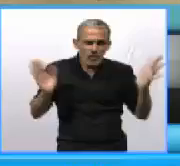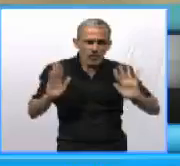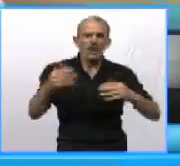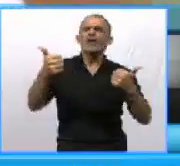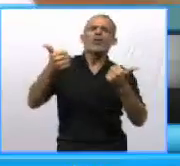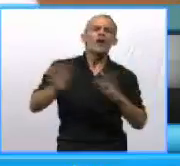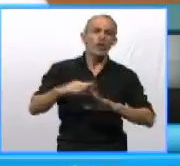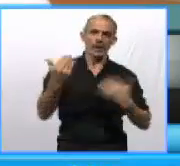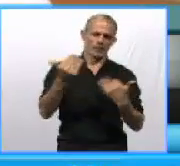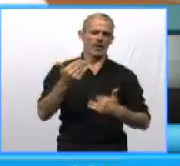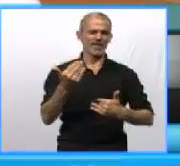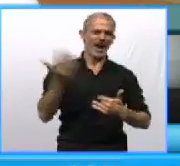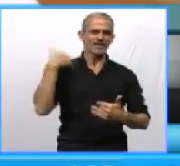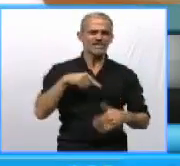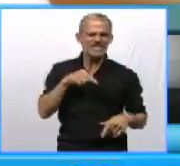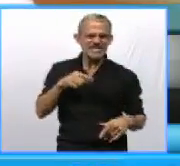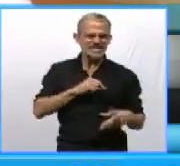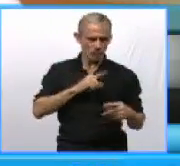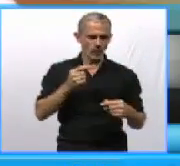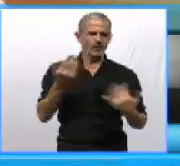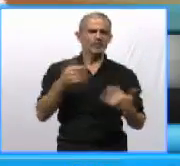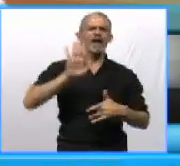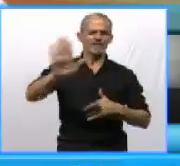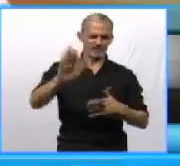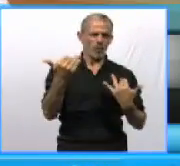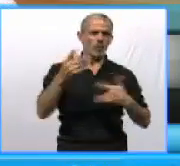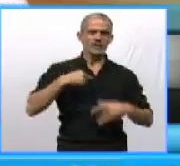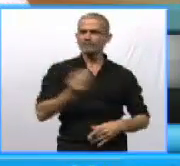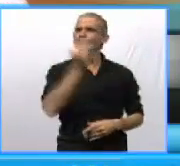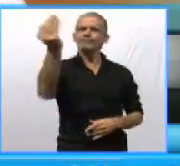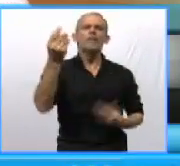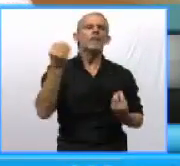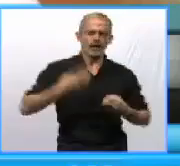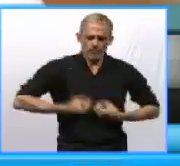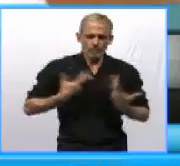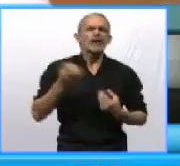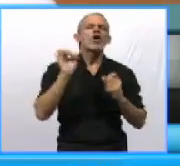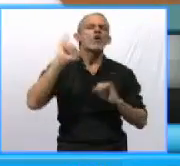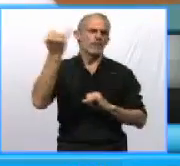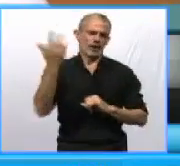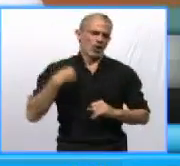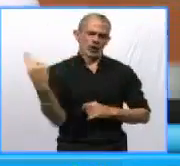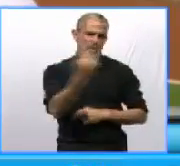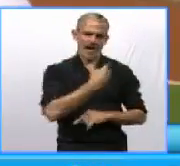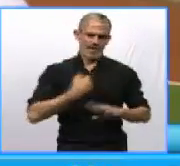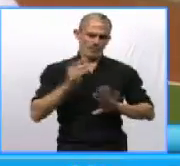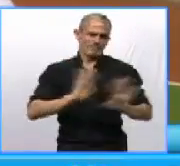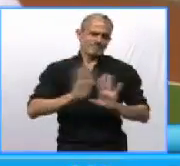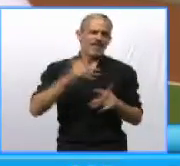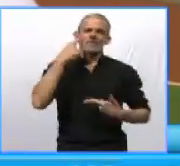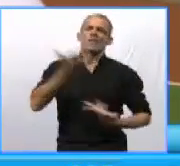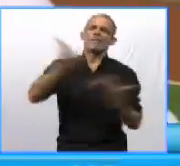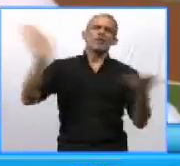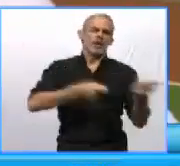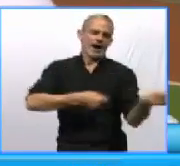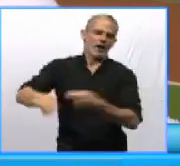es que te da revancha, así que nada, creo que todas queremos ir a dar lo mejor de nosotras y nada, y demostrar el